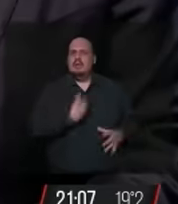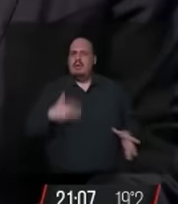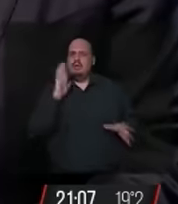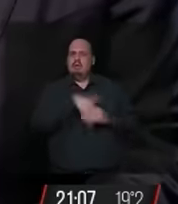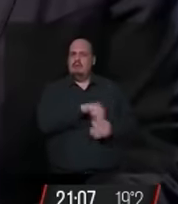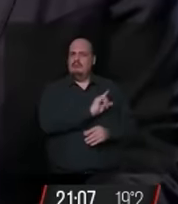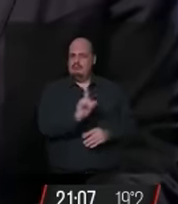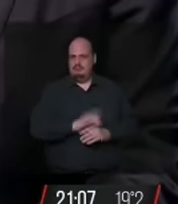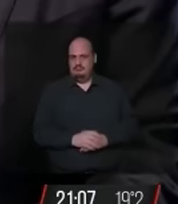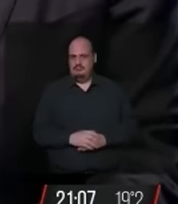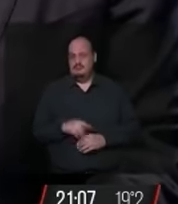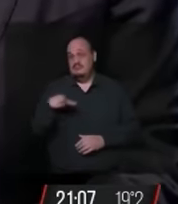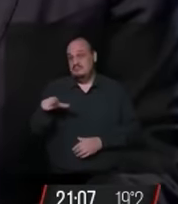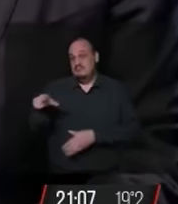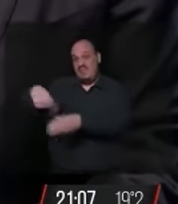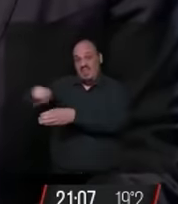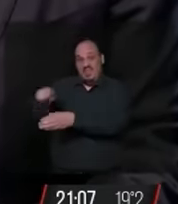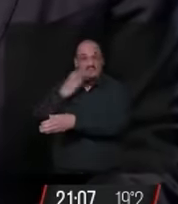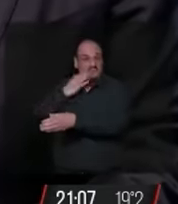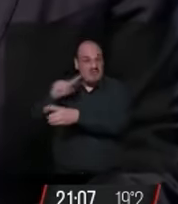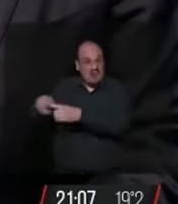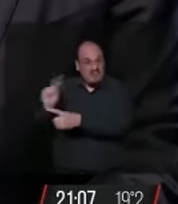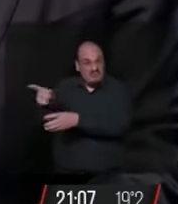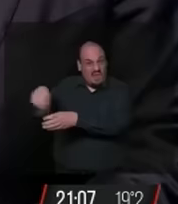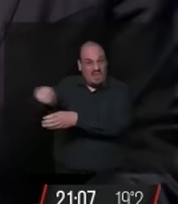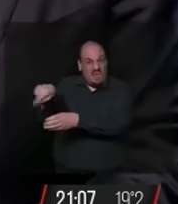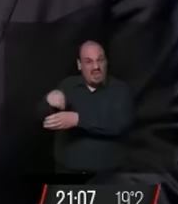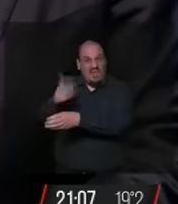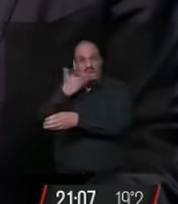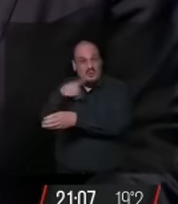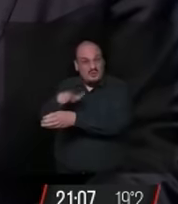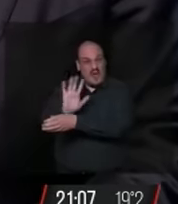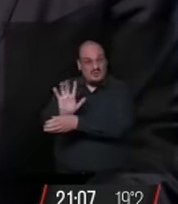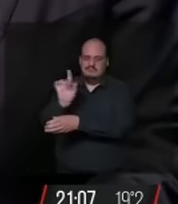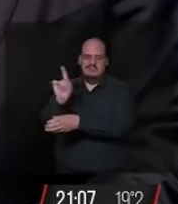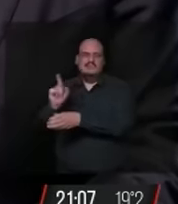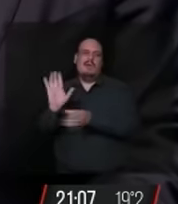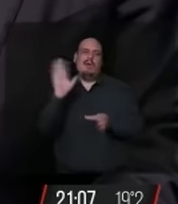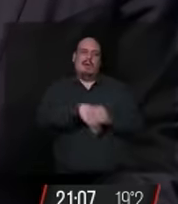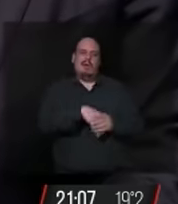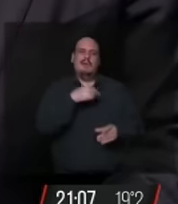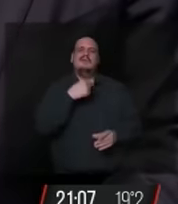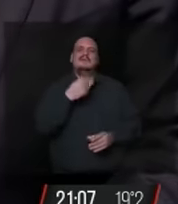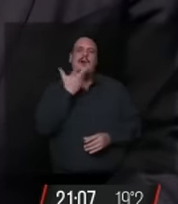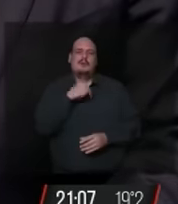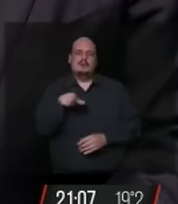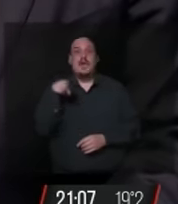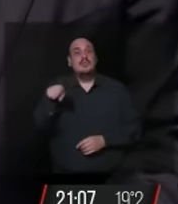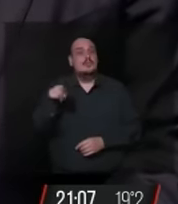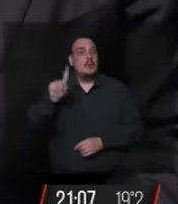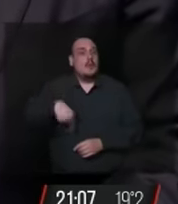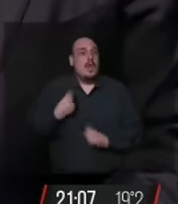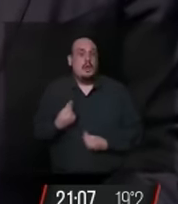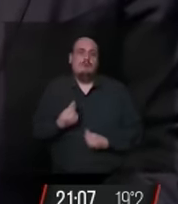es lo que le gusta a la casta política, que le gusta intervenir. Y eso se manifiesta con déficit fiscal.